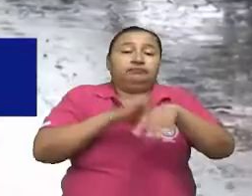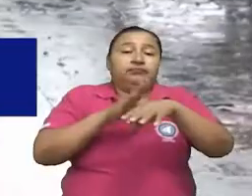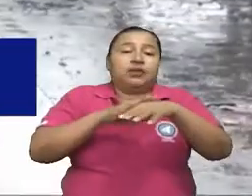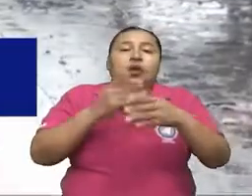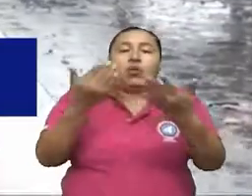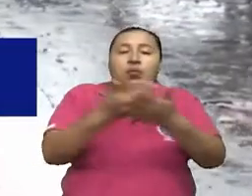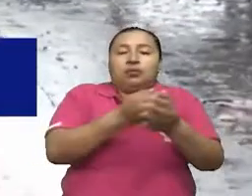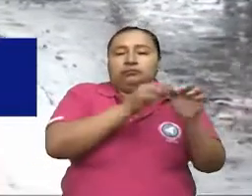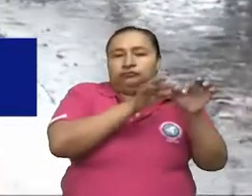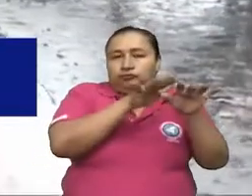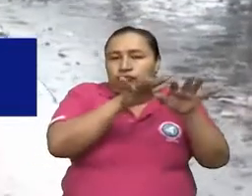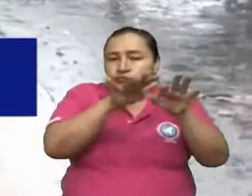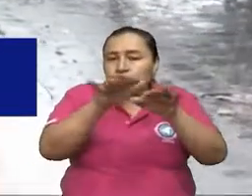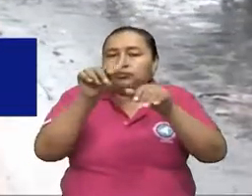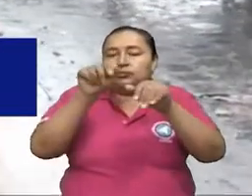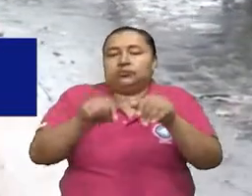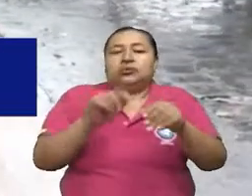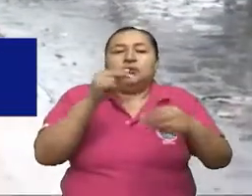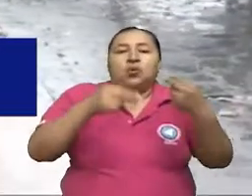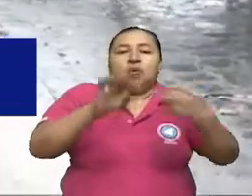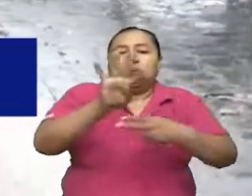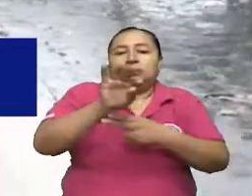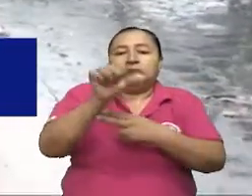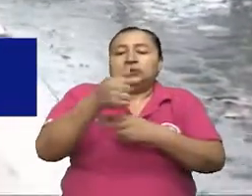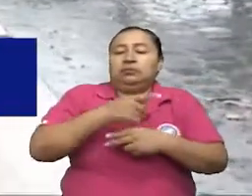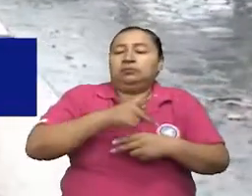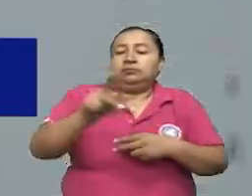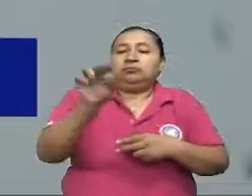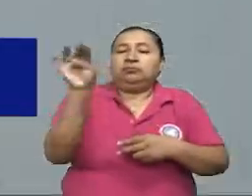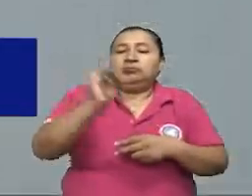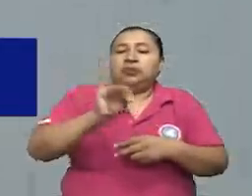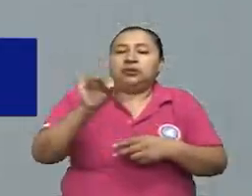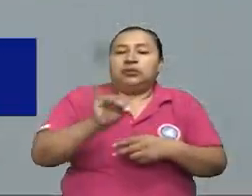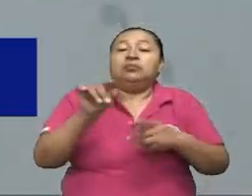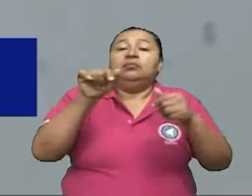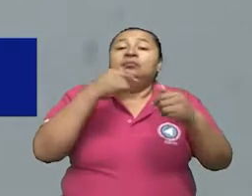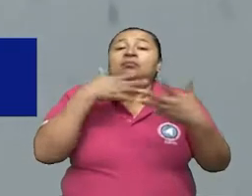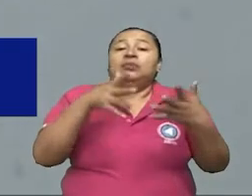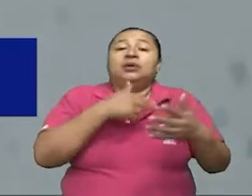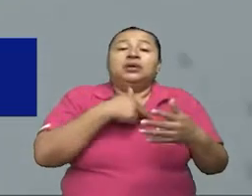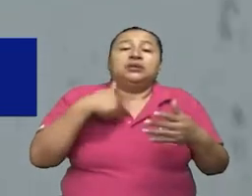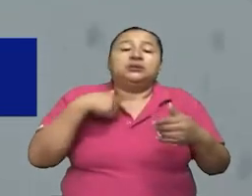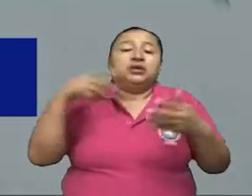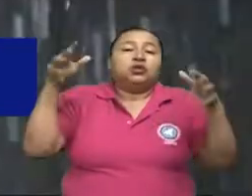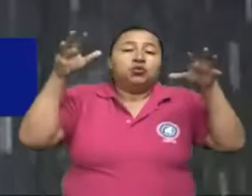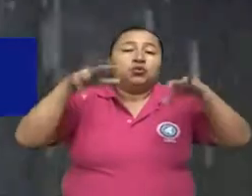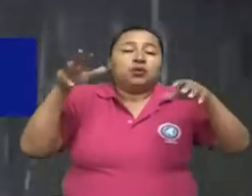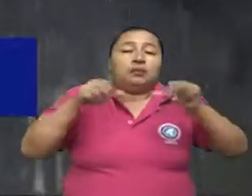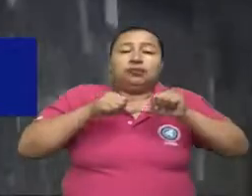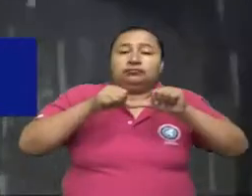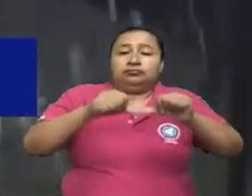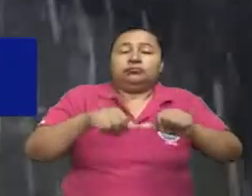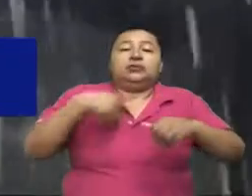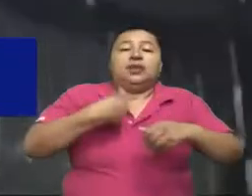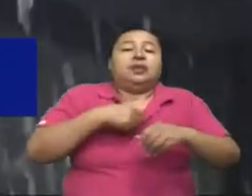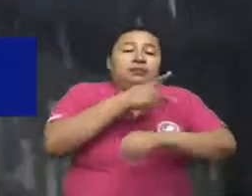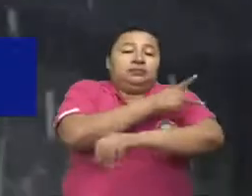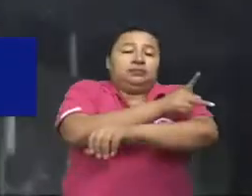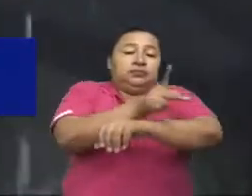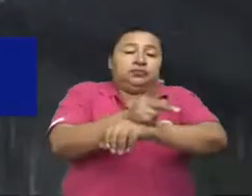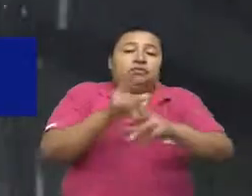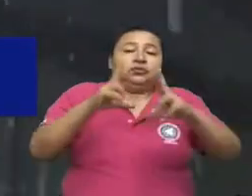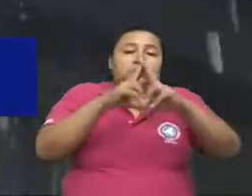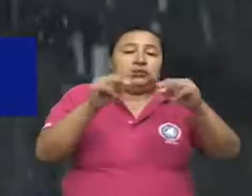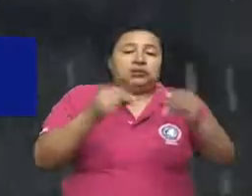onda tropical número 46 el próximo miércoles, lo que generará lluvias para el Pacífico y Caribe